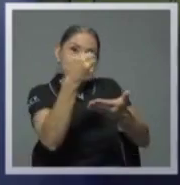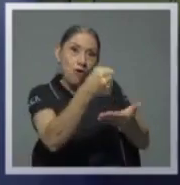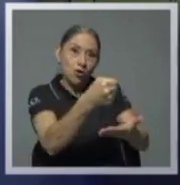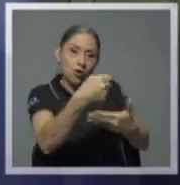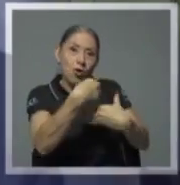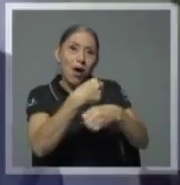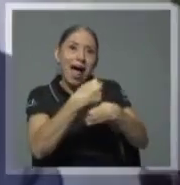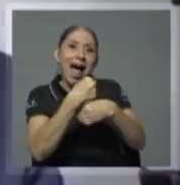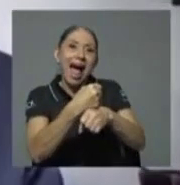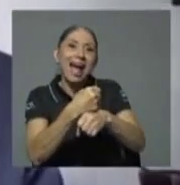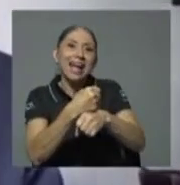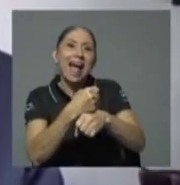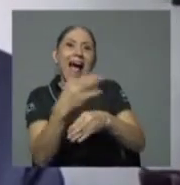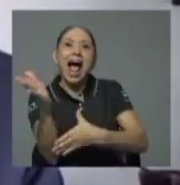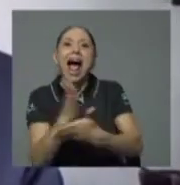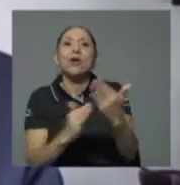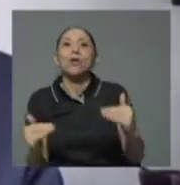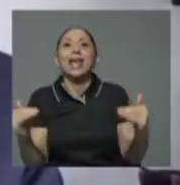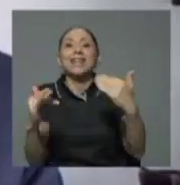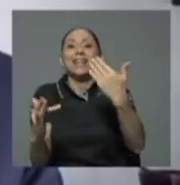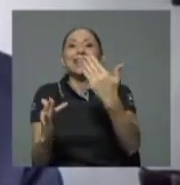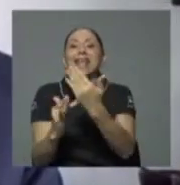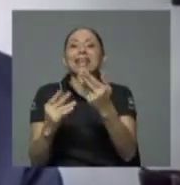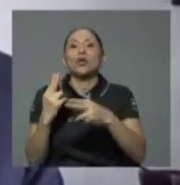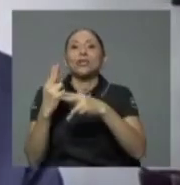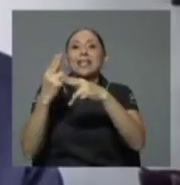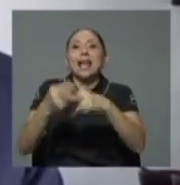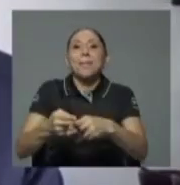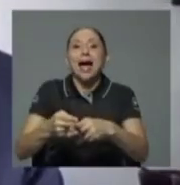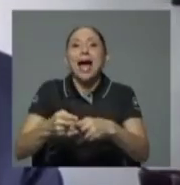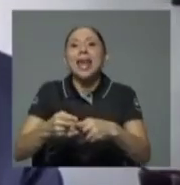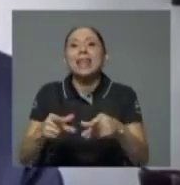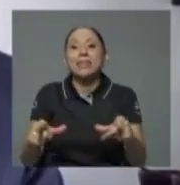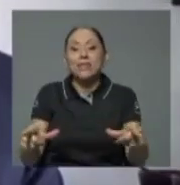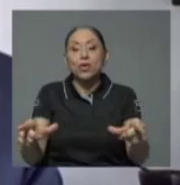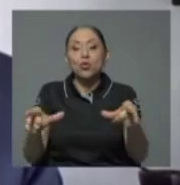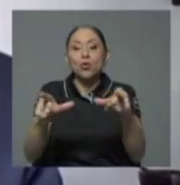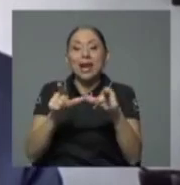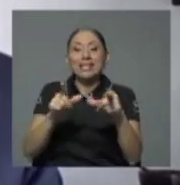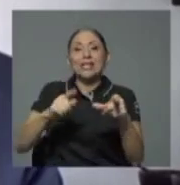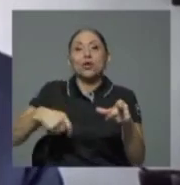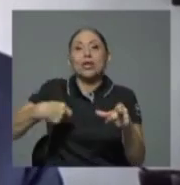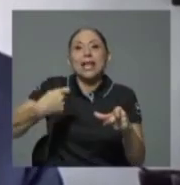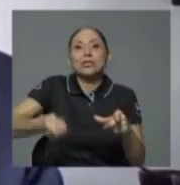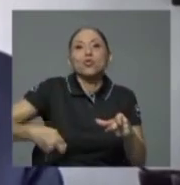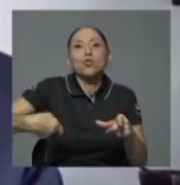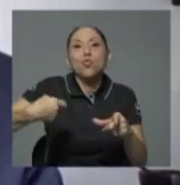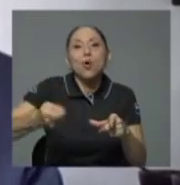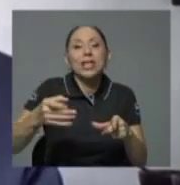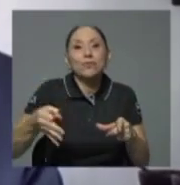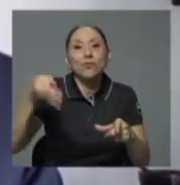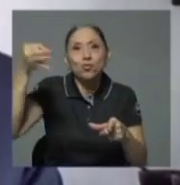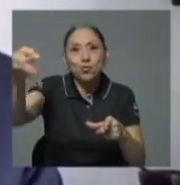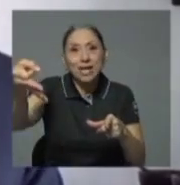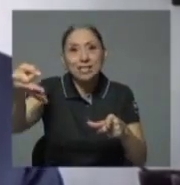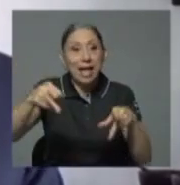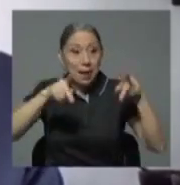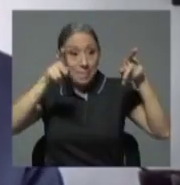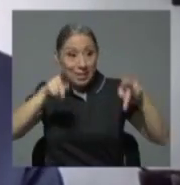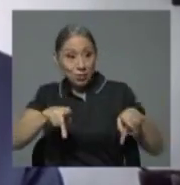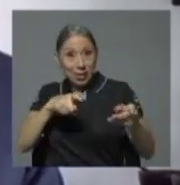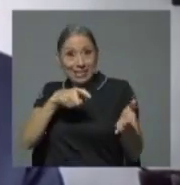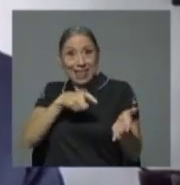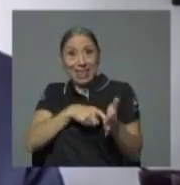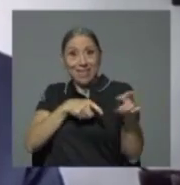una titularización de las cuotas futuras que los deudores de esas casas se comprometieron a